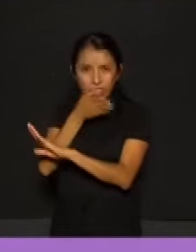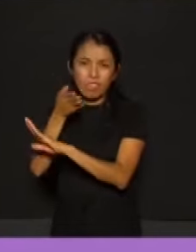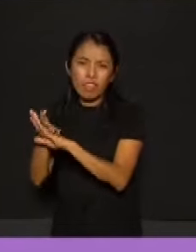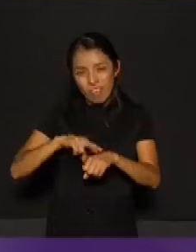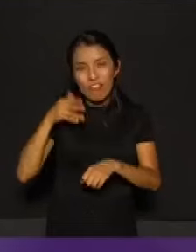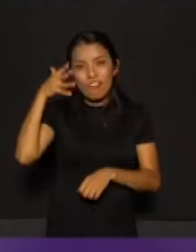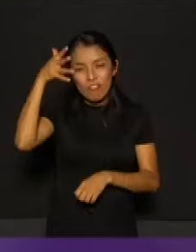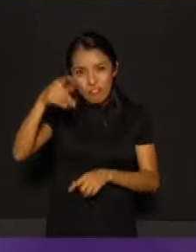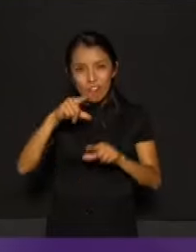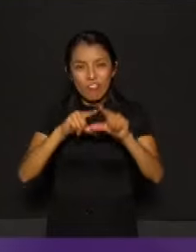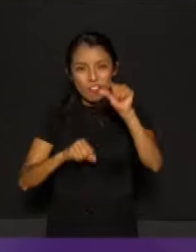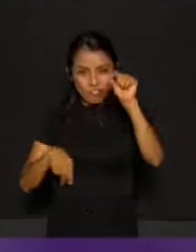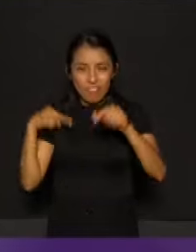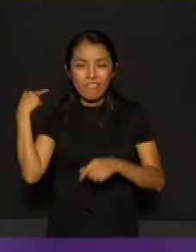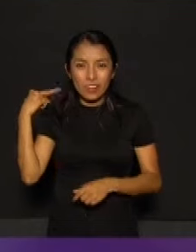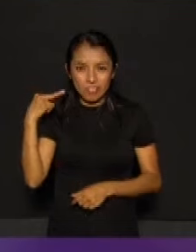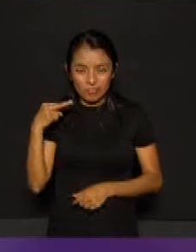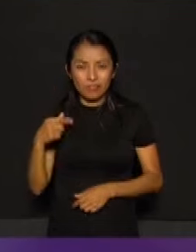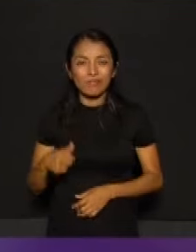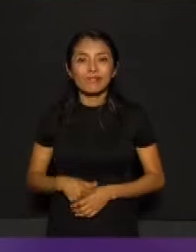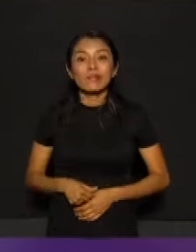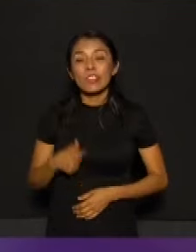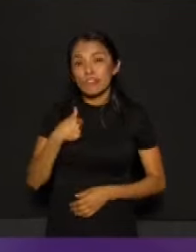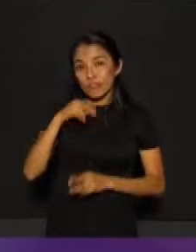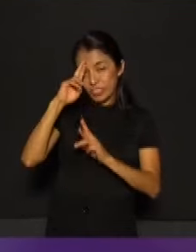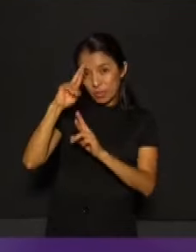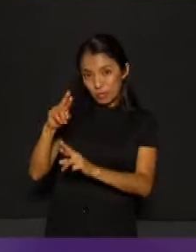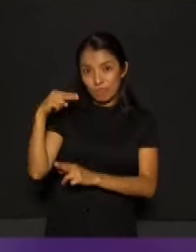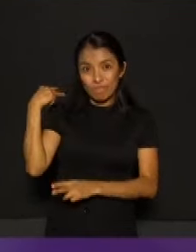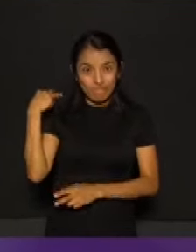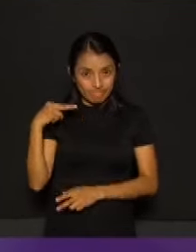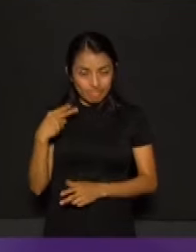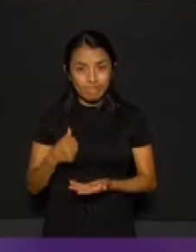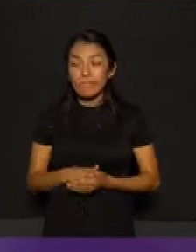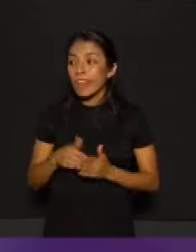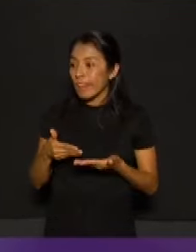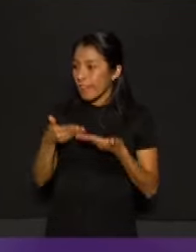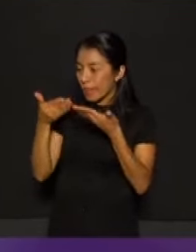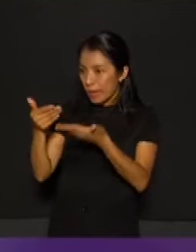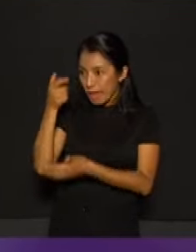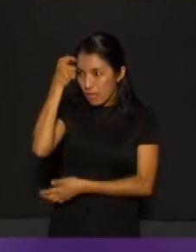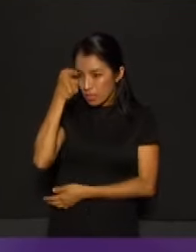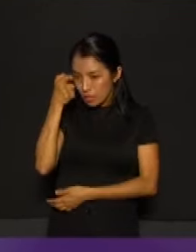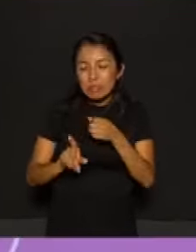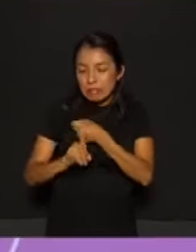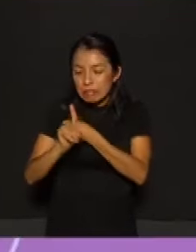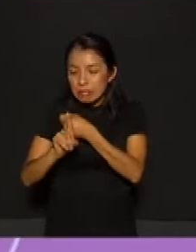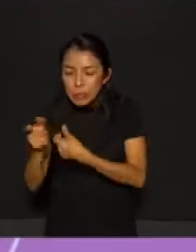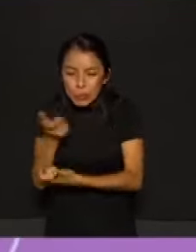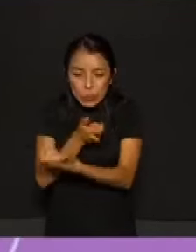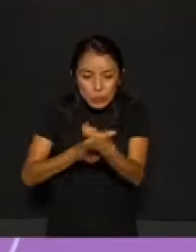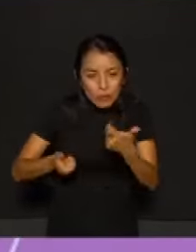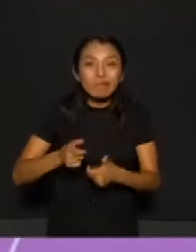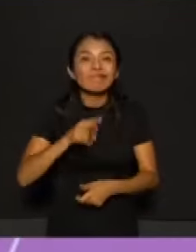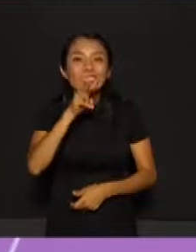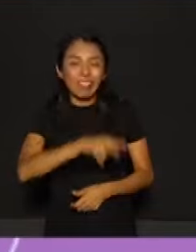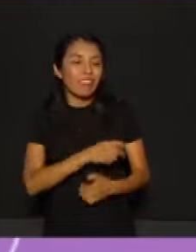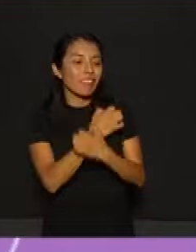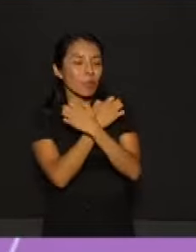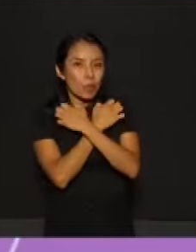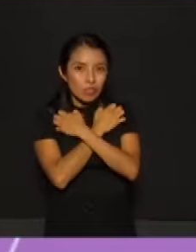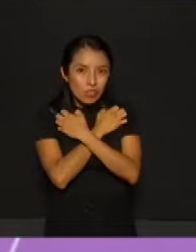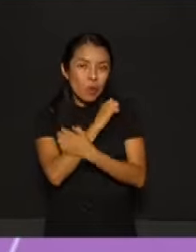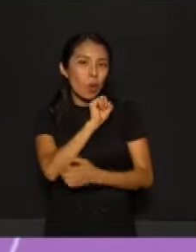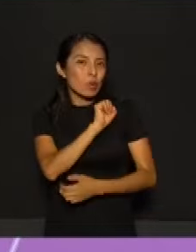el lugar que ocupará la candidata y los candidatos los temas y los moderadores para este segundo debate